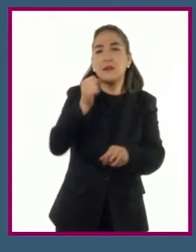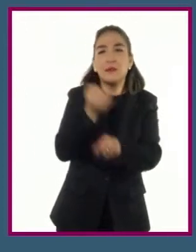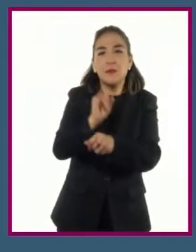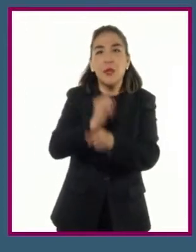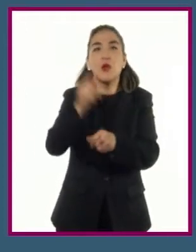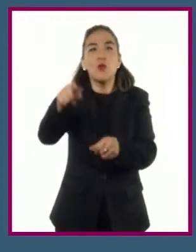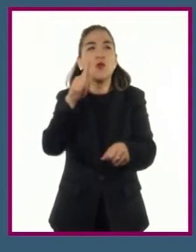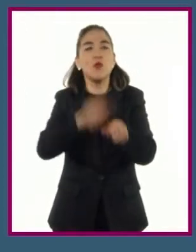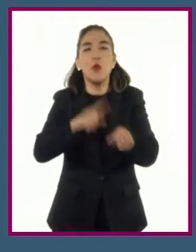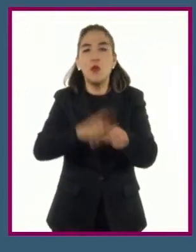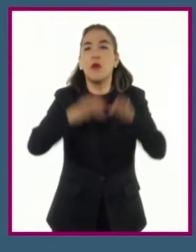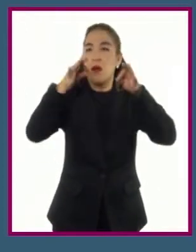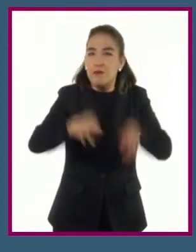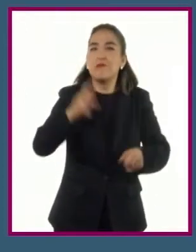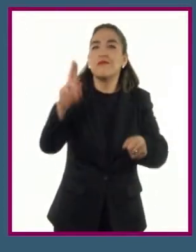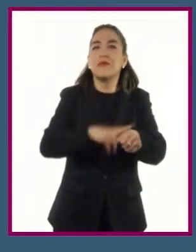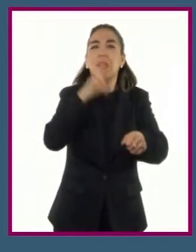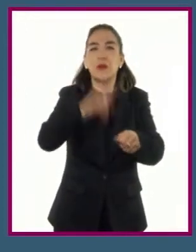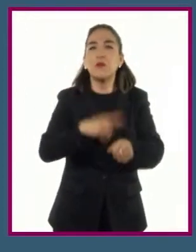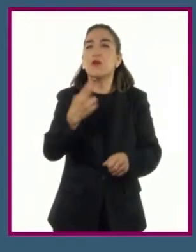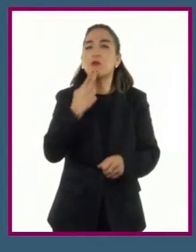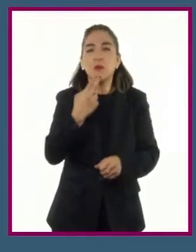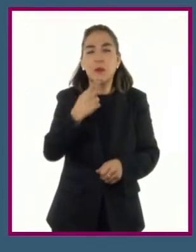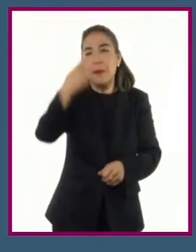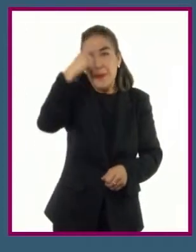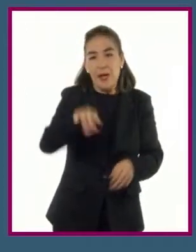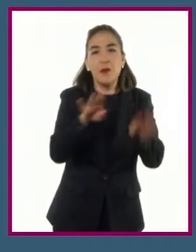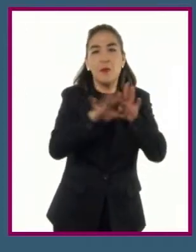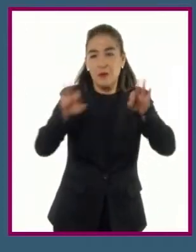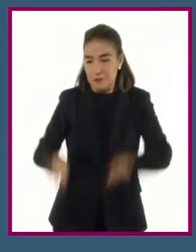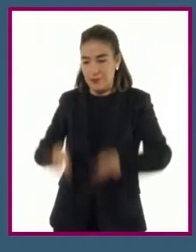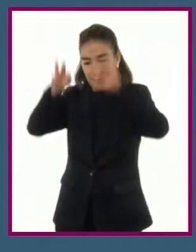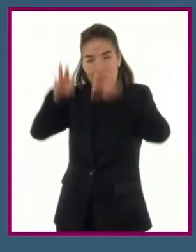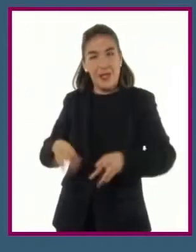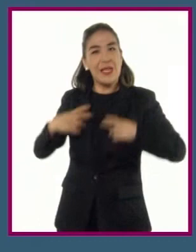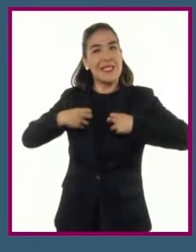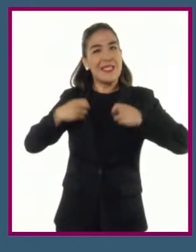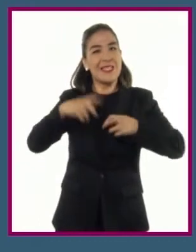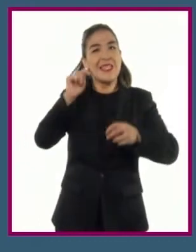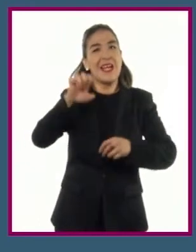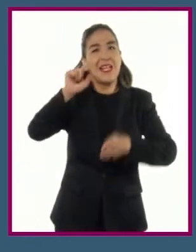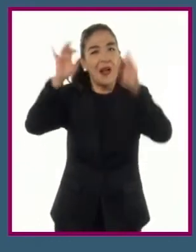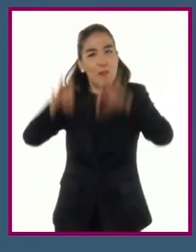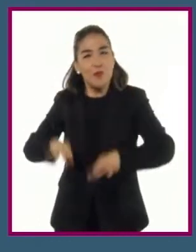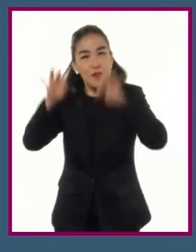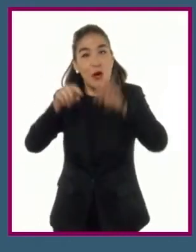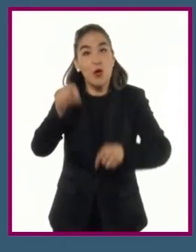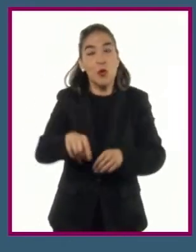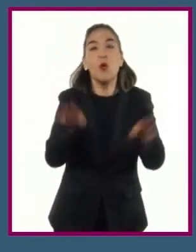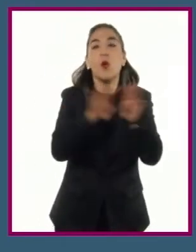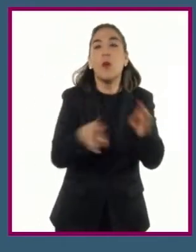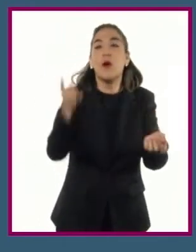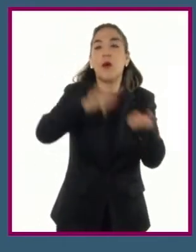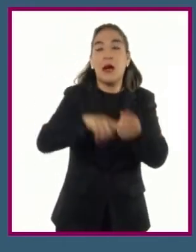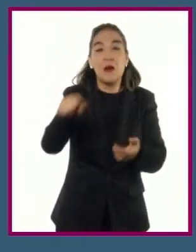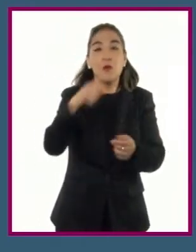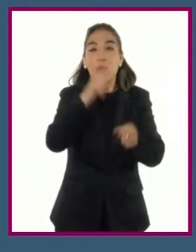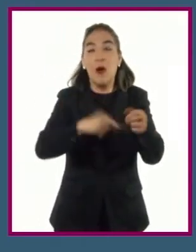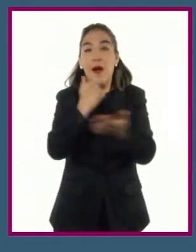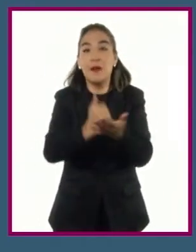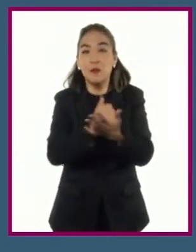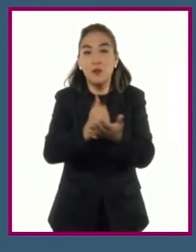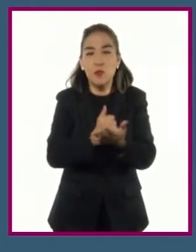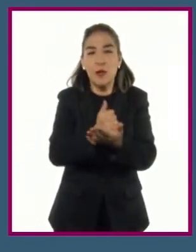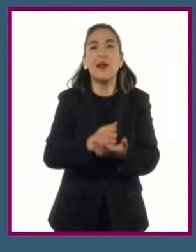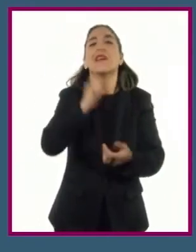colorante natural utilizado principalmente para el teñido de textiles. La estructura química orgánica del colorante azul índigo